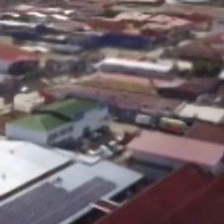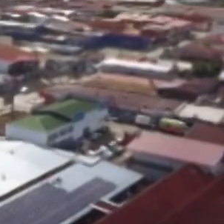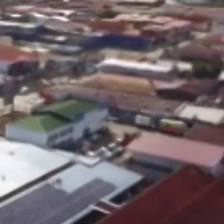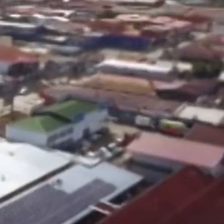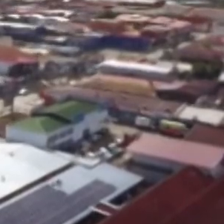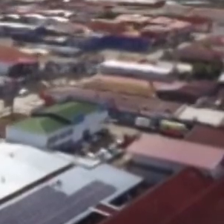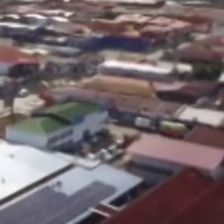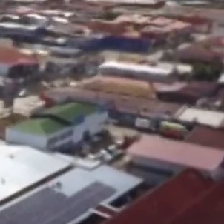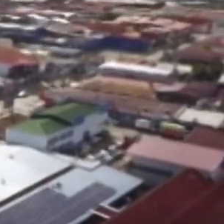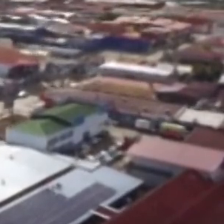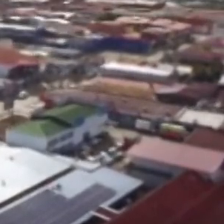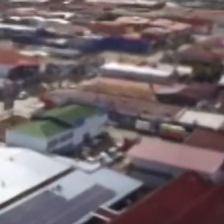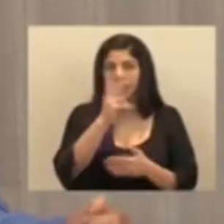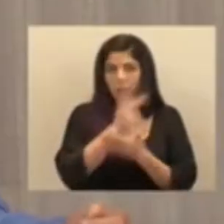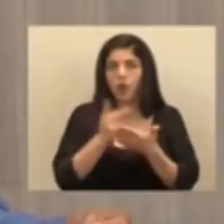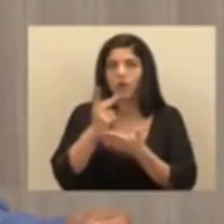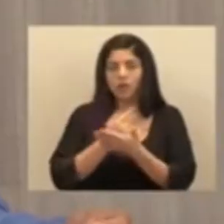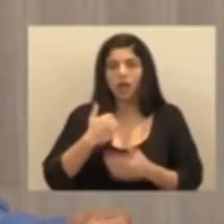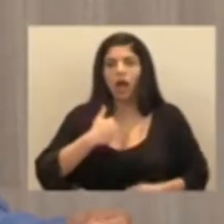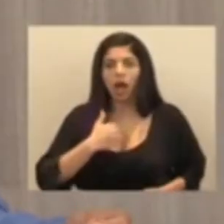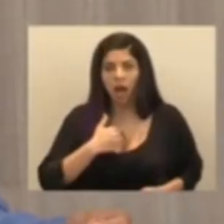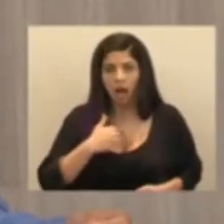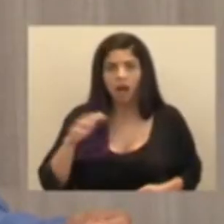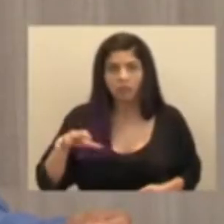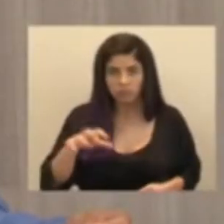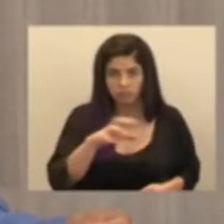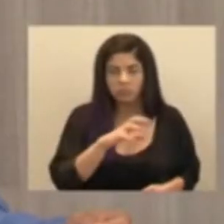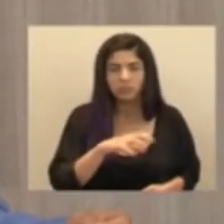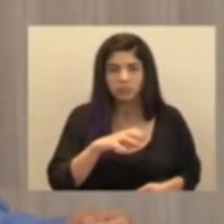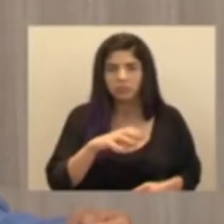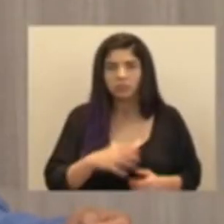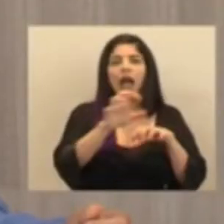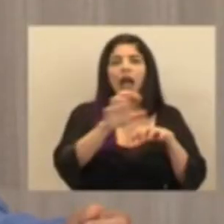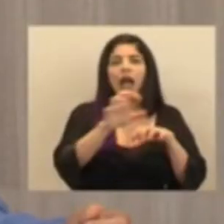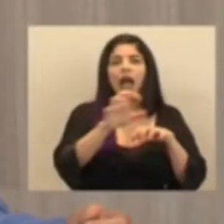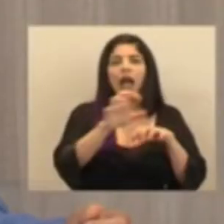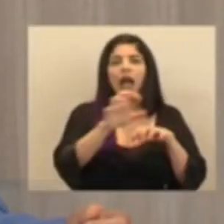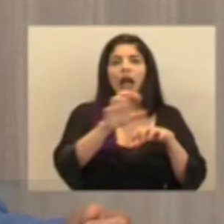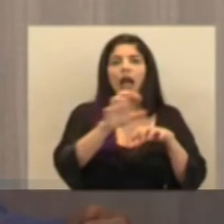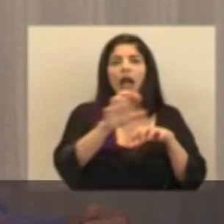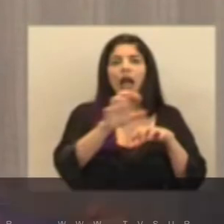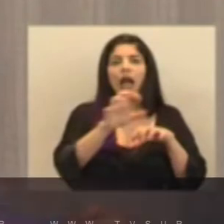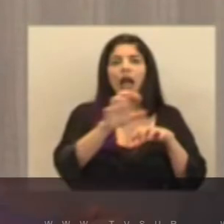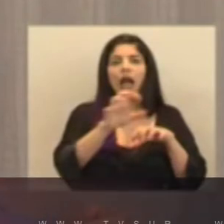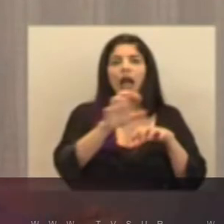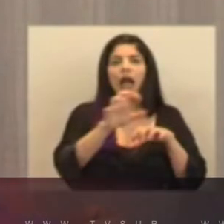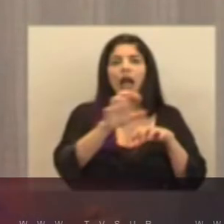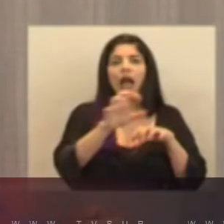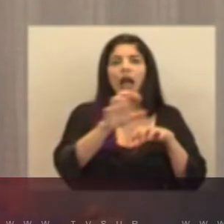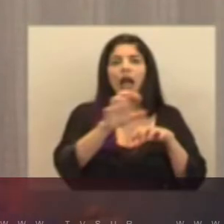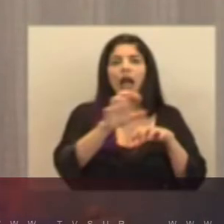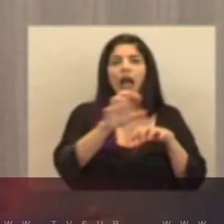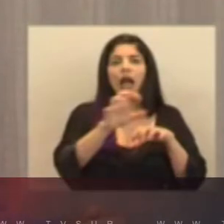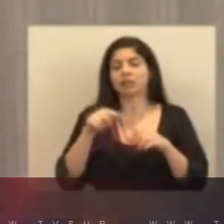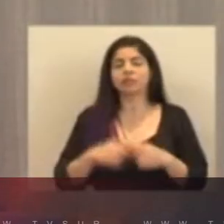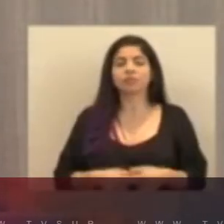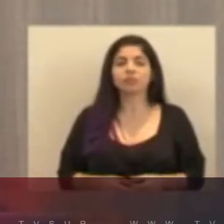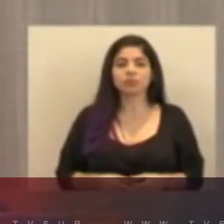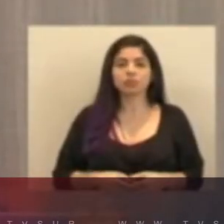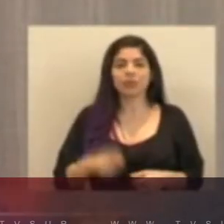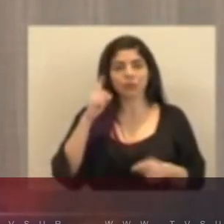habíamos indicado en las siete provincias que se concentran en 33 cantones.